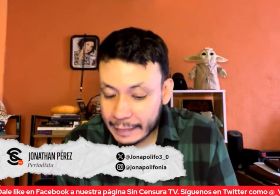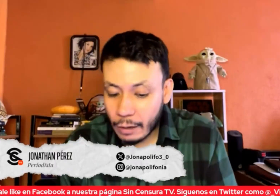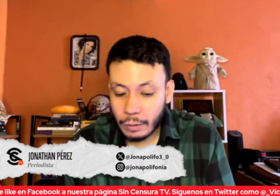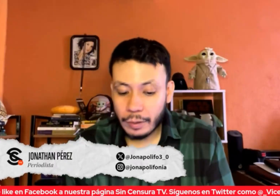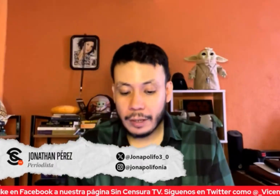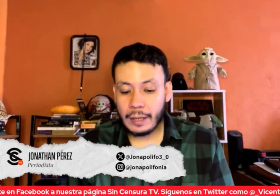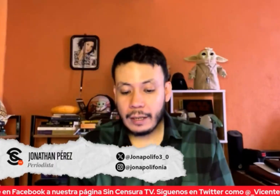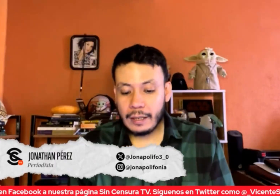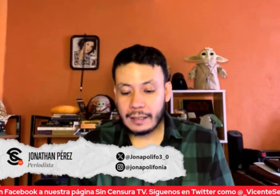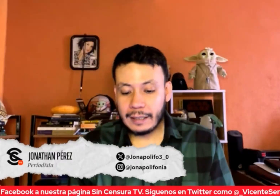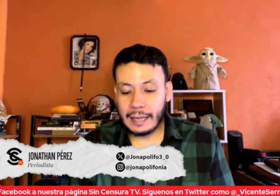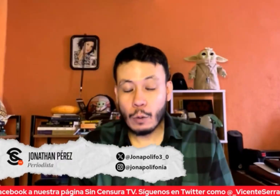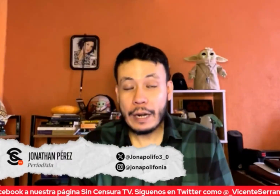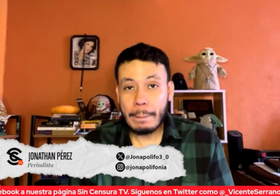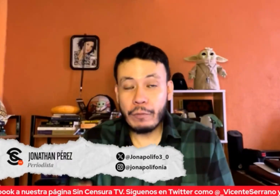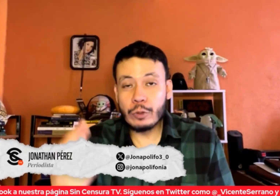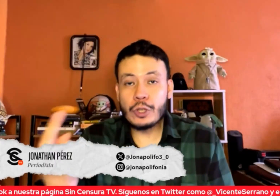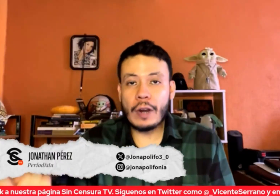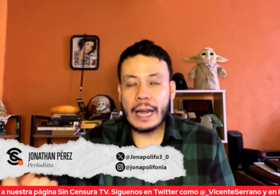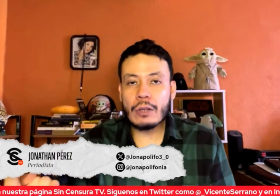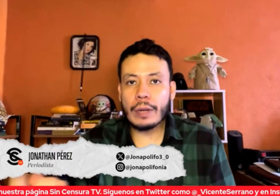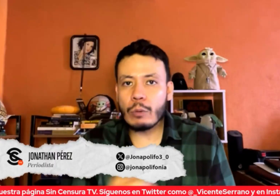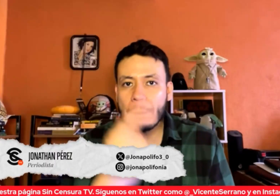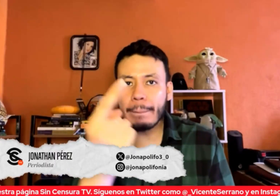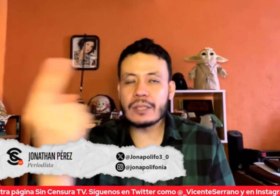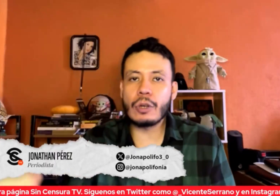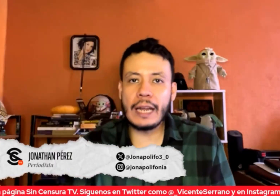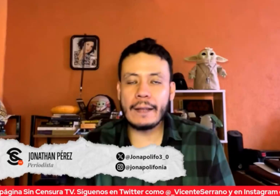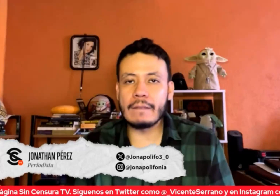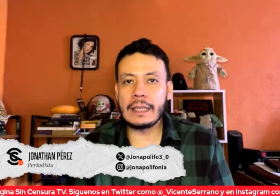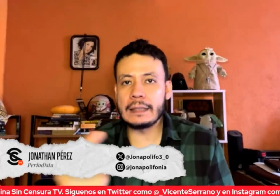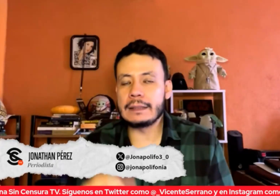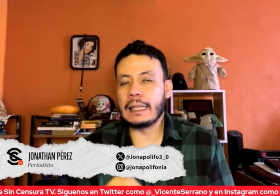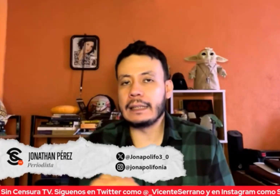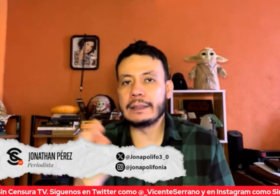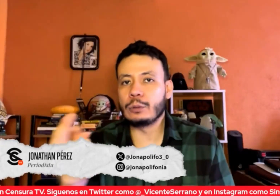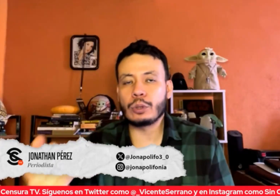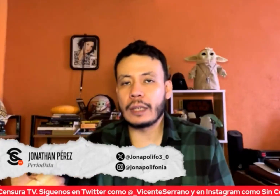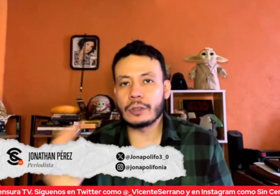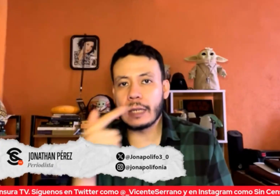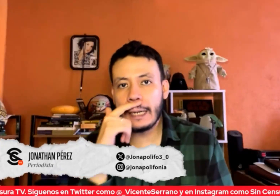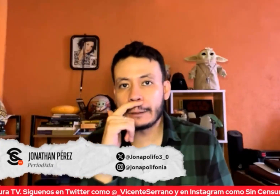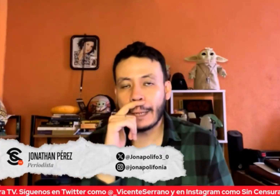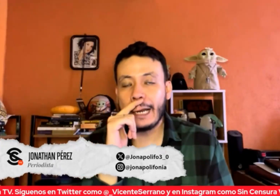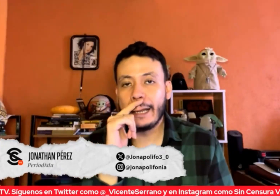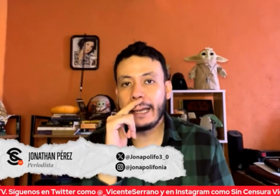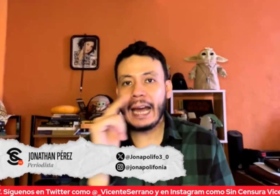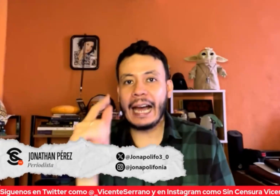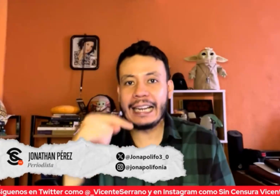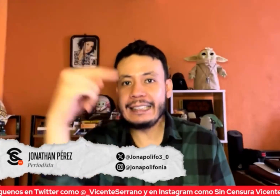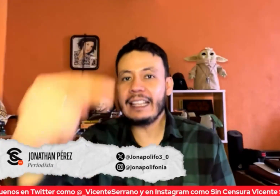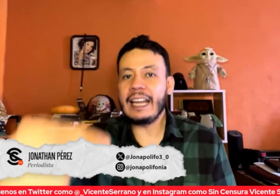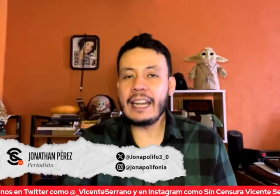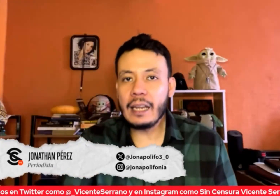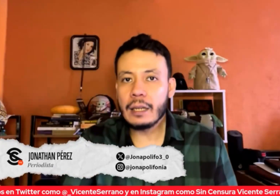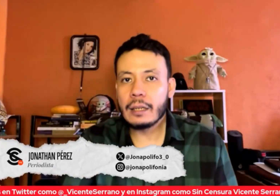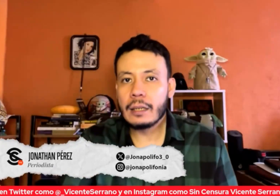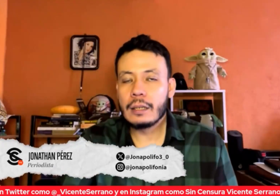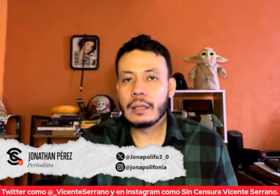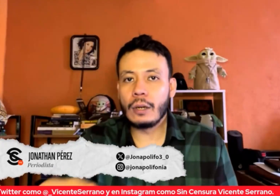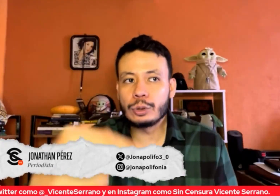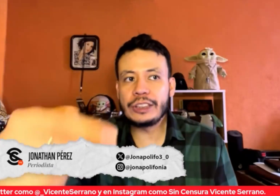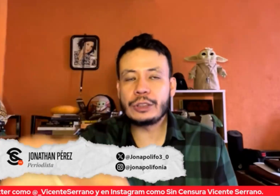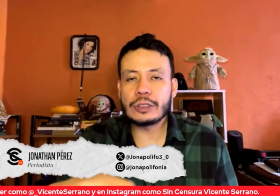ser un escándalo que un funcionario, que una persona del Instituto Nacional Electoral